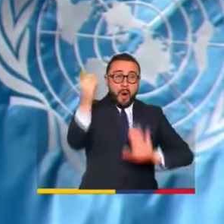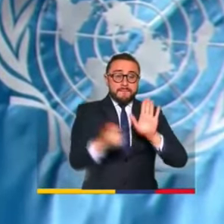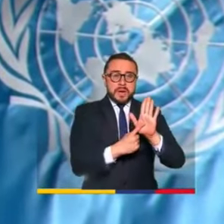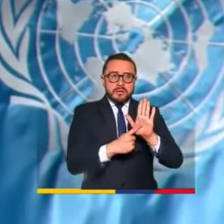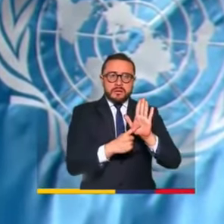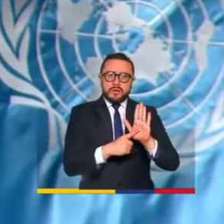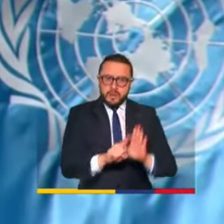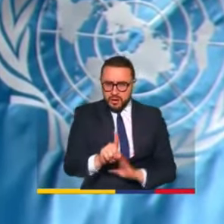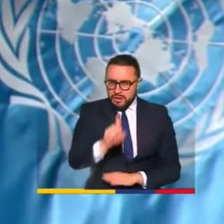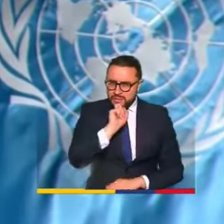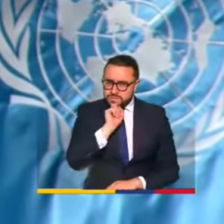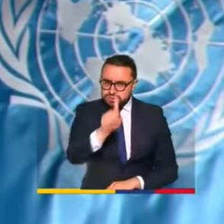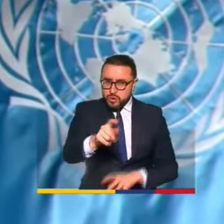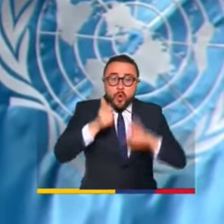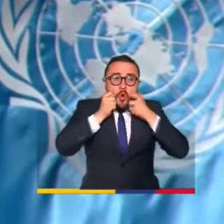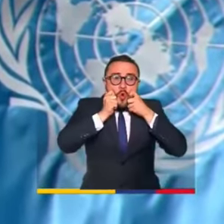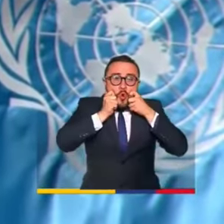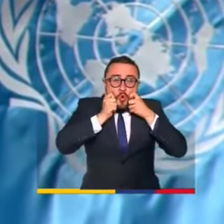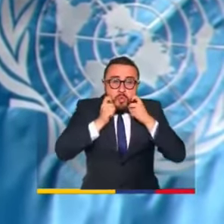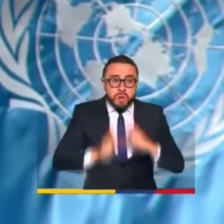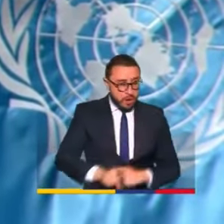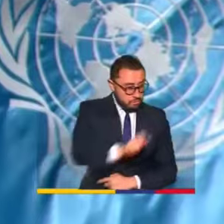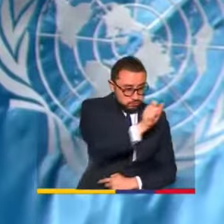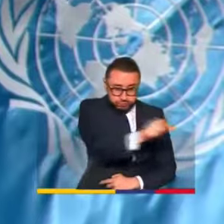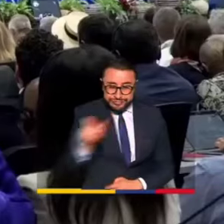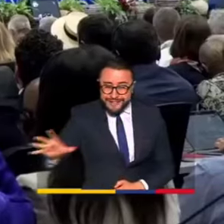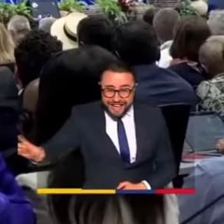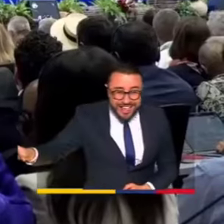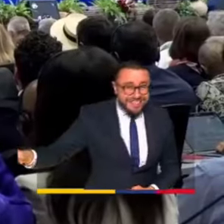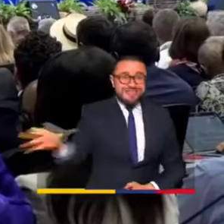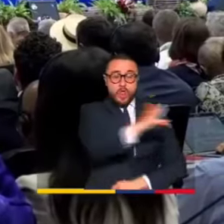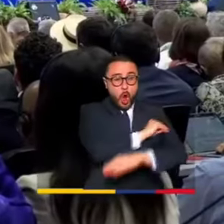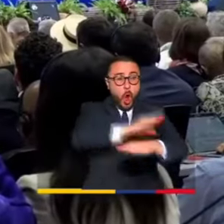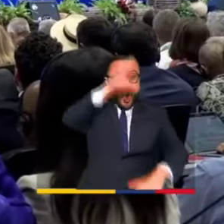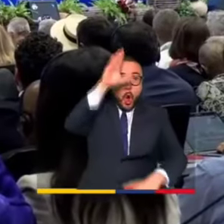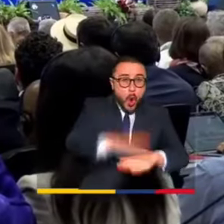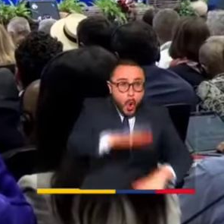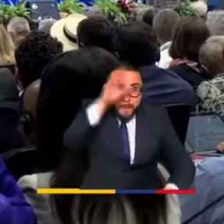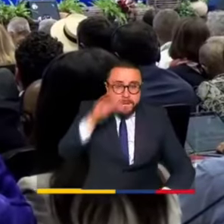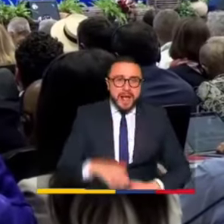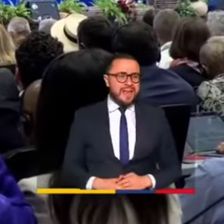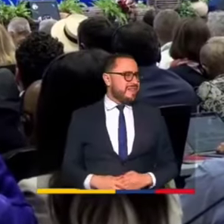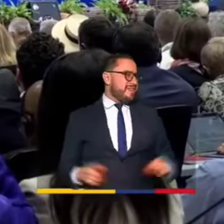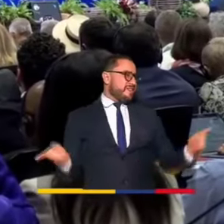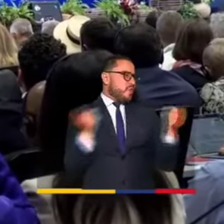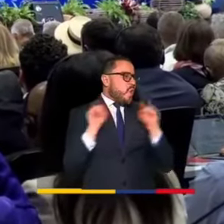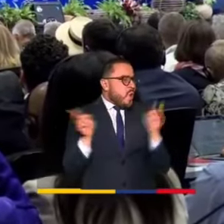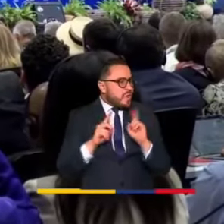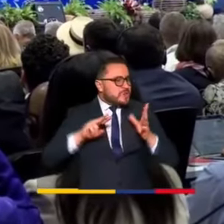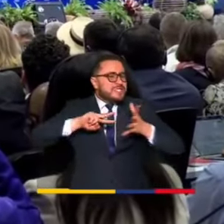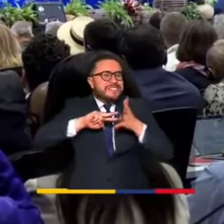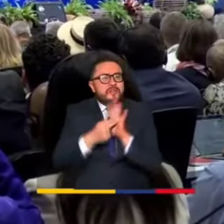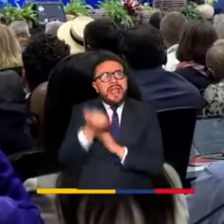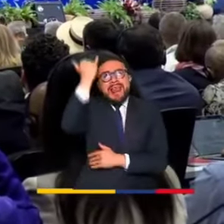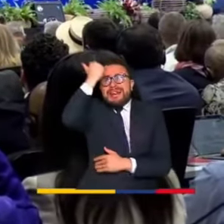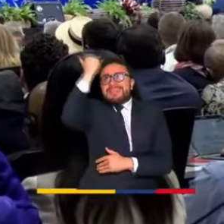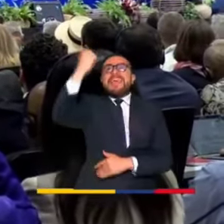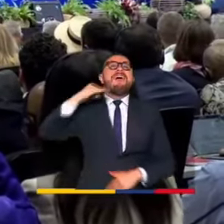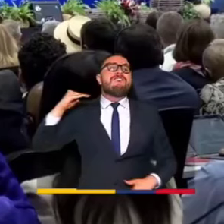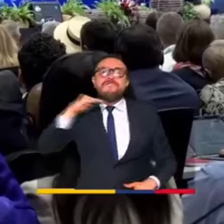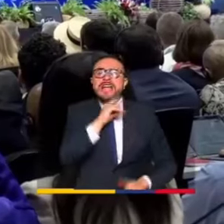falsedad ideológica, una realidad deformada y fantasmagórica decir lo que no es